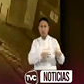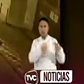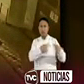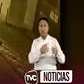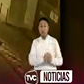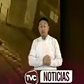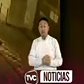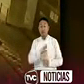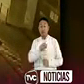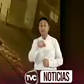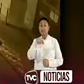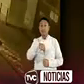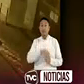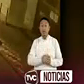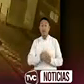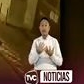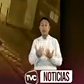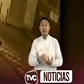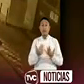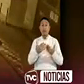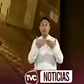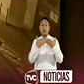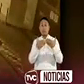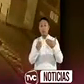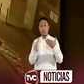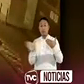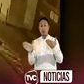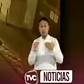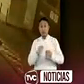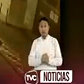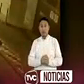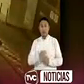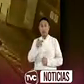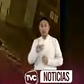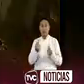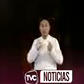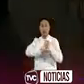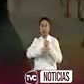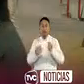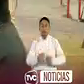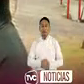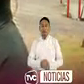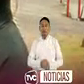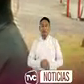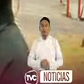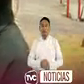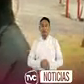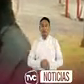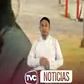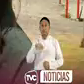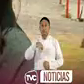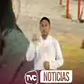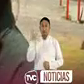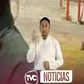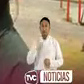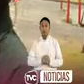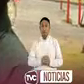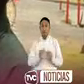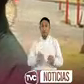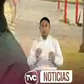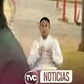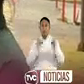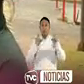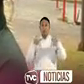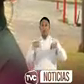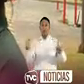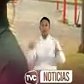en muchos casos, mientras esperan que se abra la puerta eléctrica, la delincuencia ataca. Ya se está escuchando como que un poco más del tema de